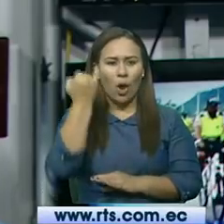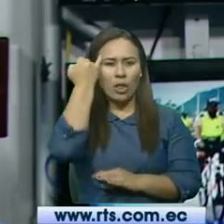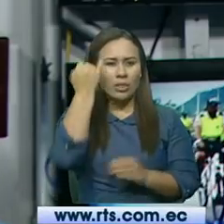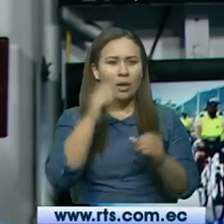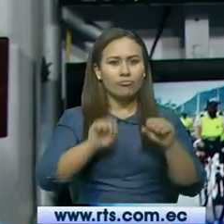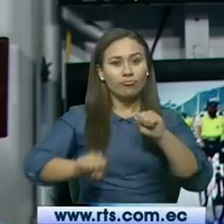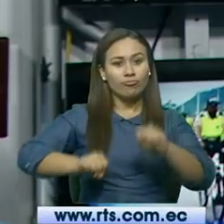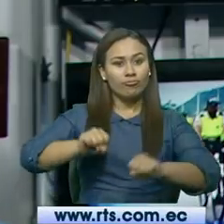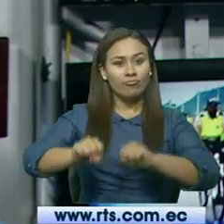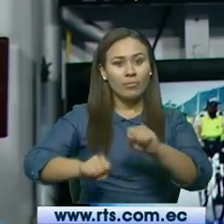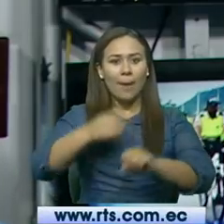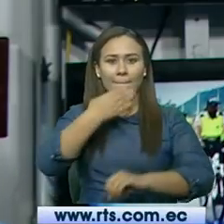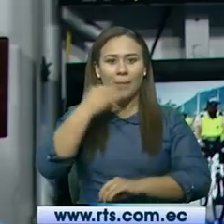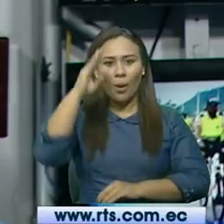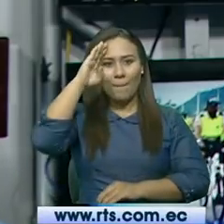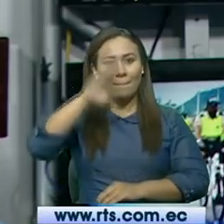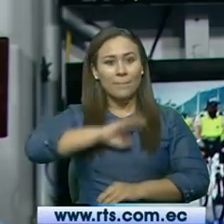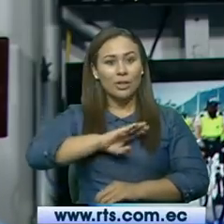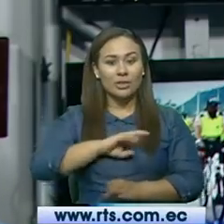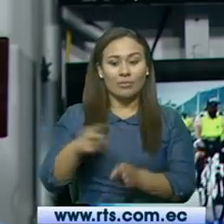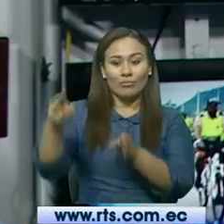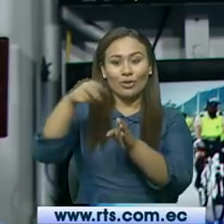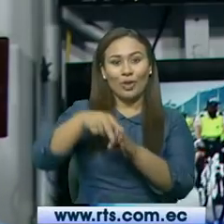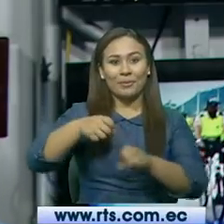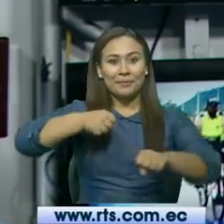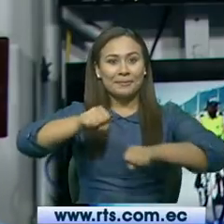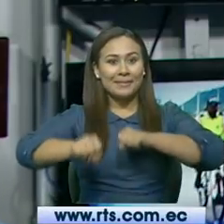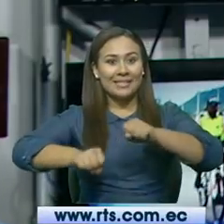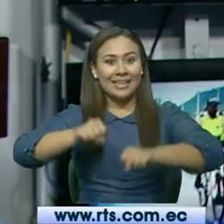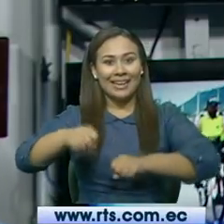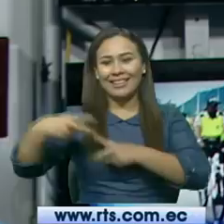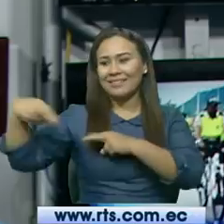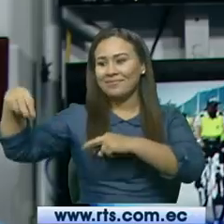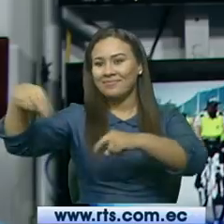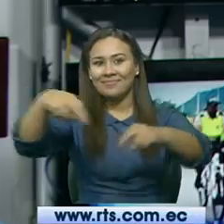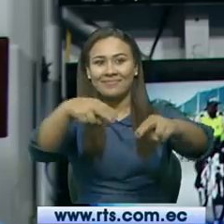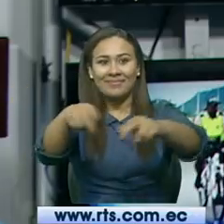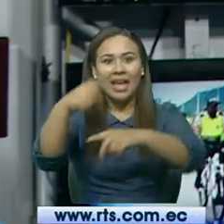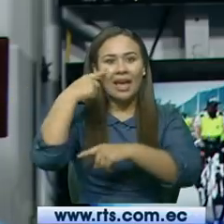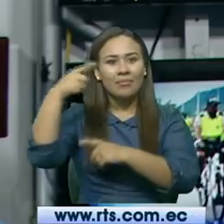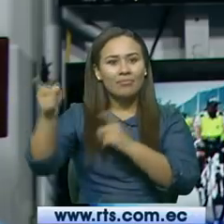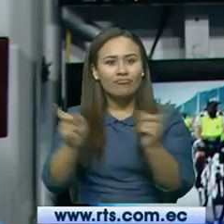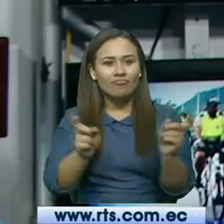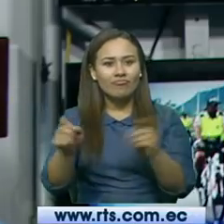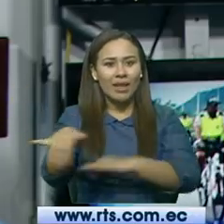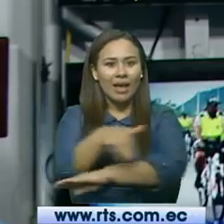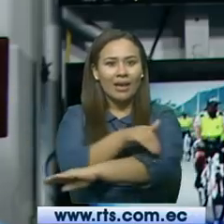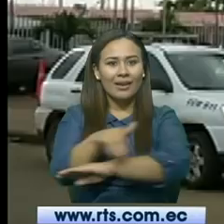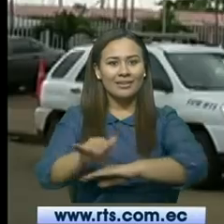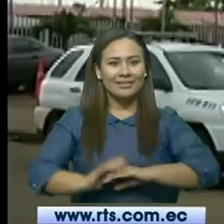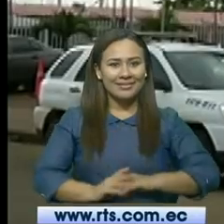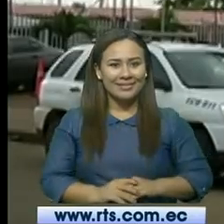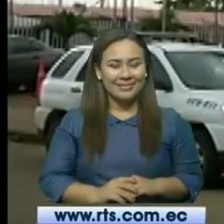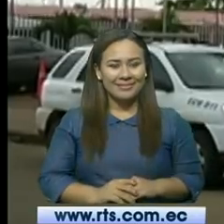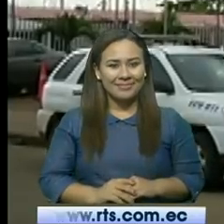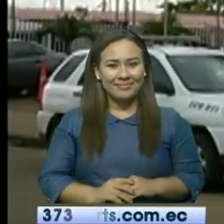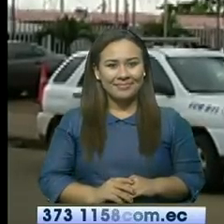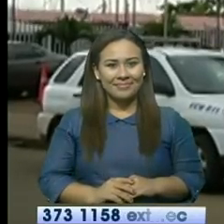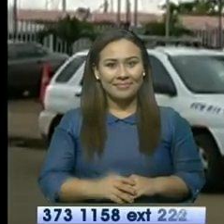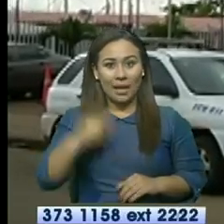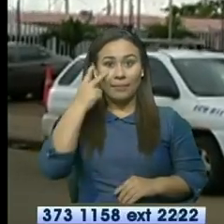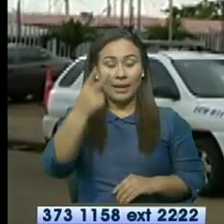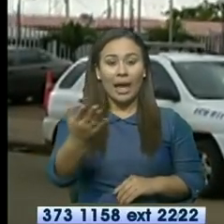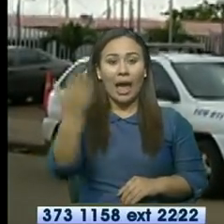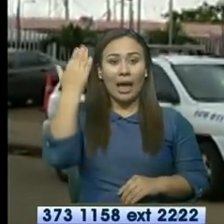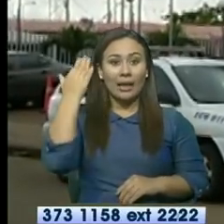es decir agentes sobre bicicletas recorriendo las calles del lugar el pasado fin de